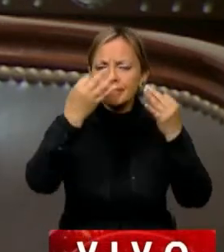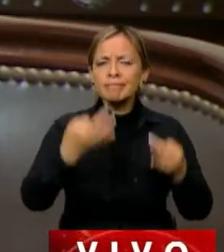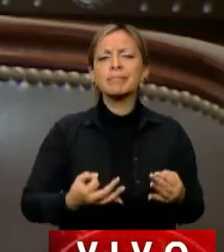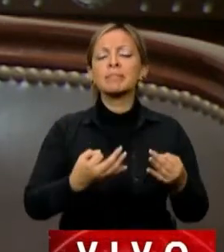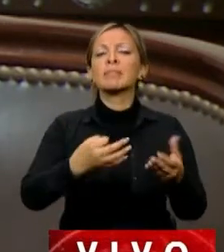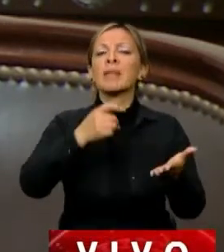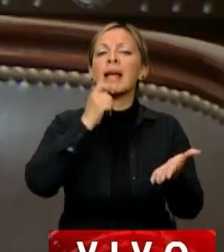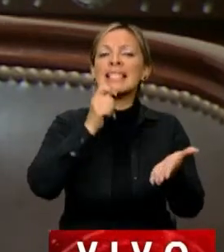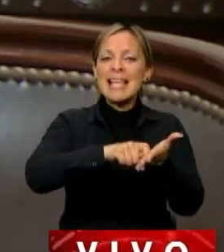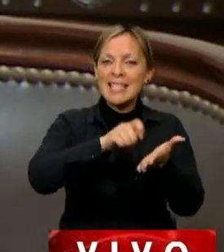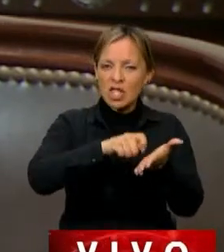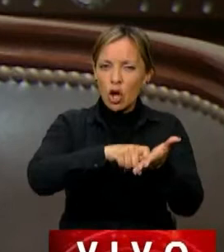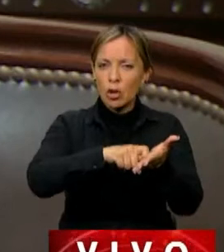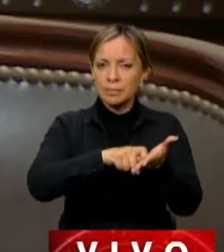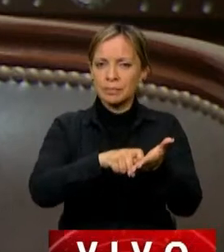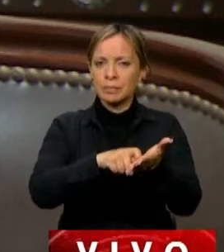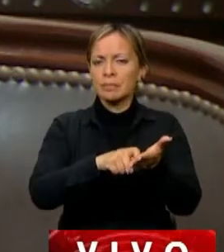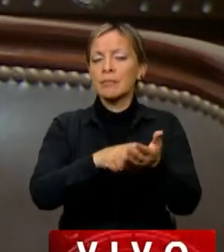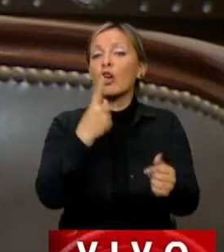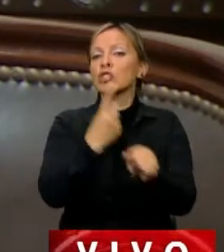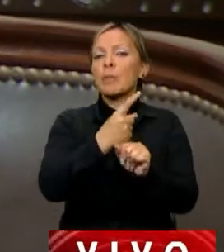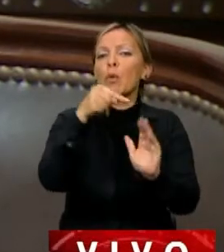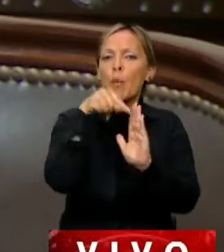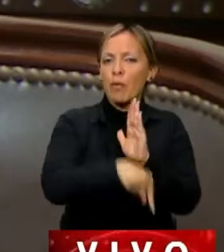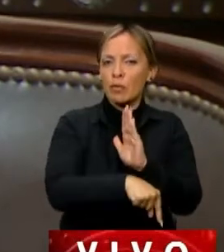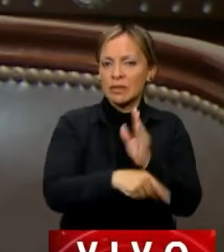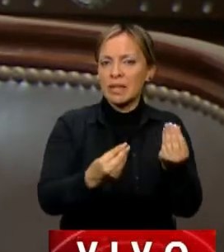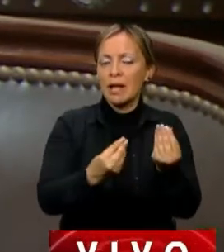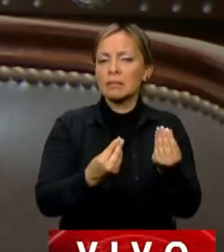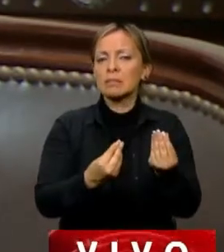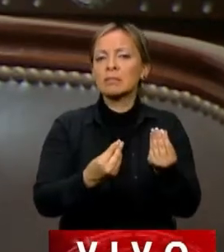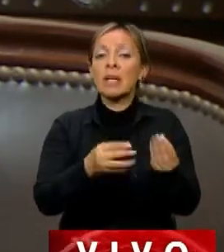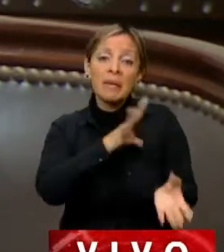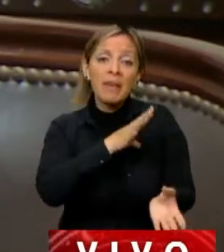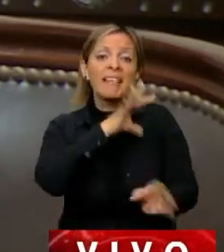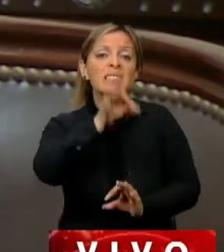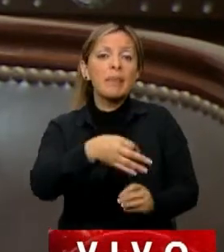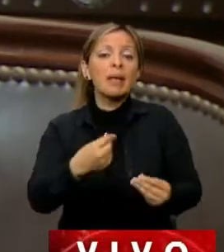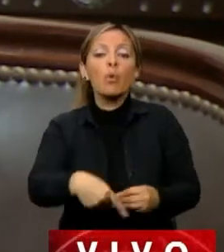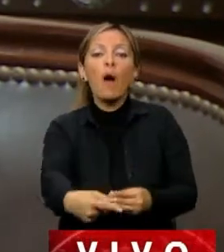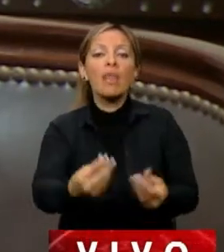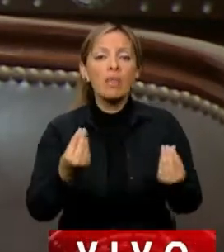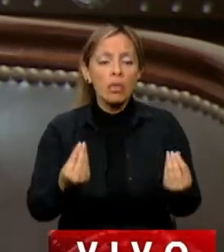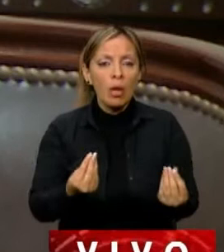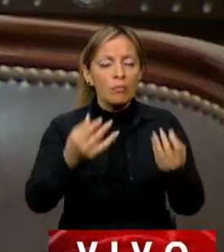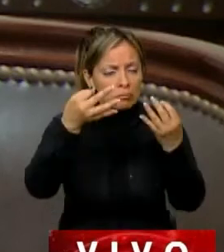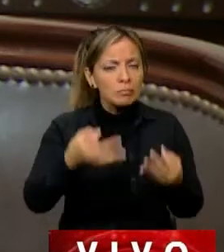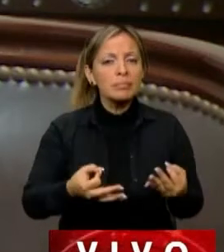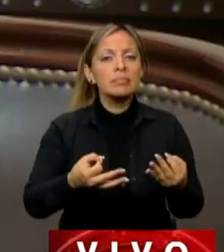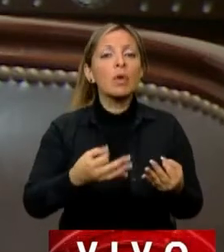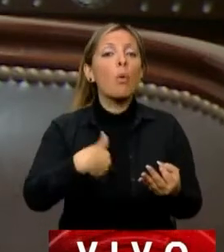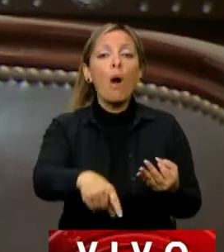censo que se hizo recientemente, ¿cuándo se van a hacer concretamente la